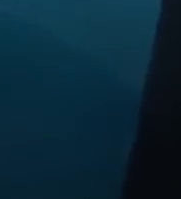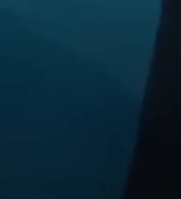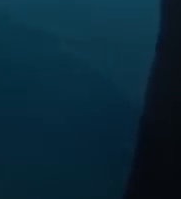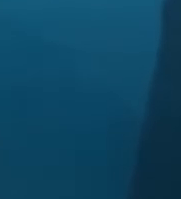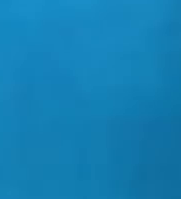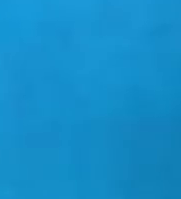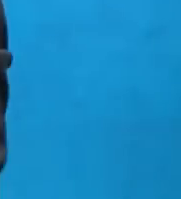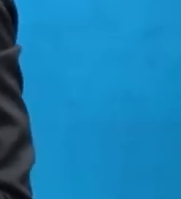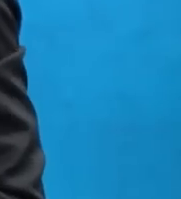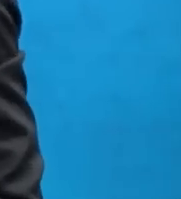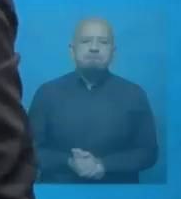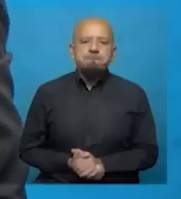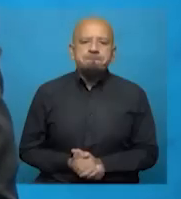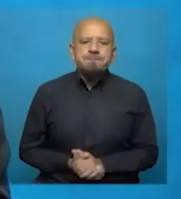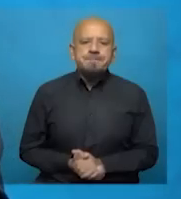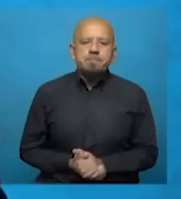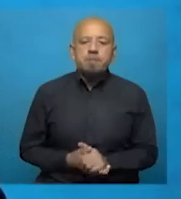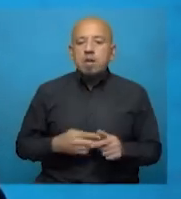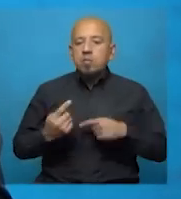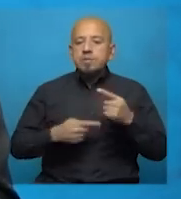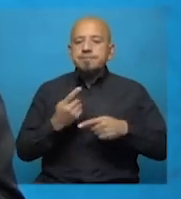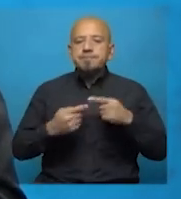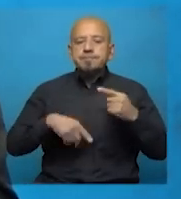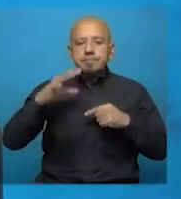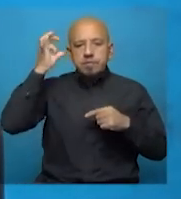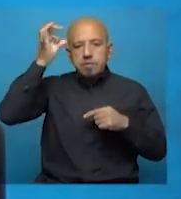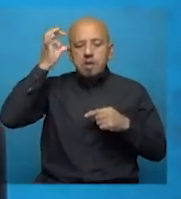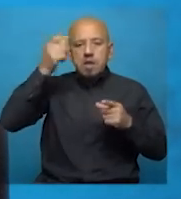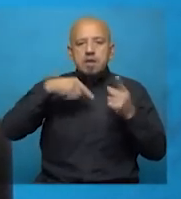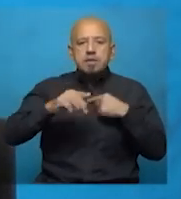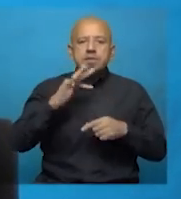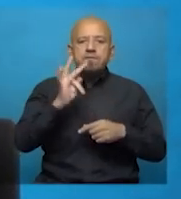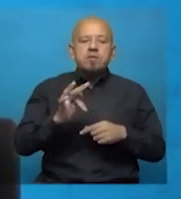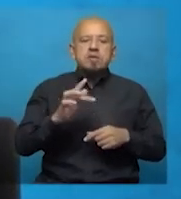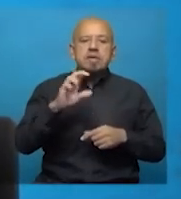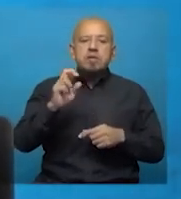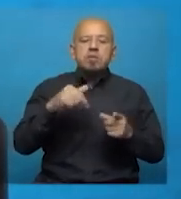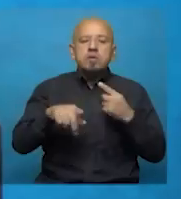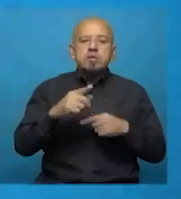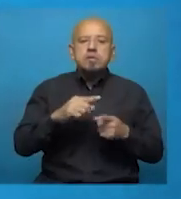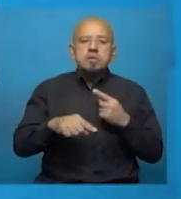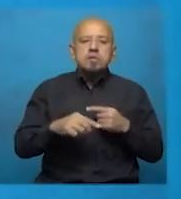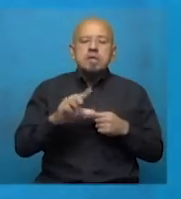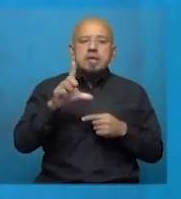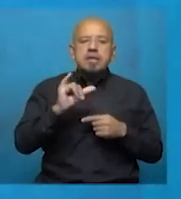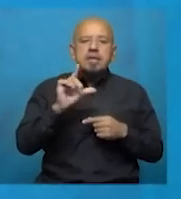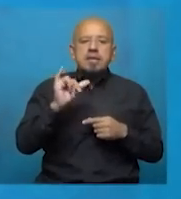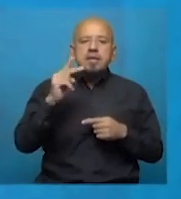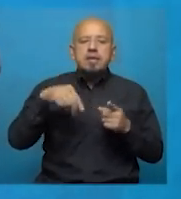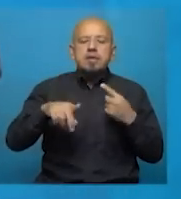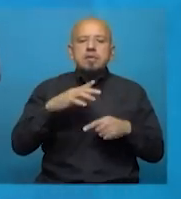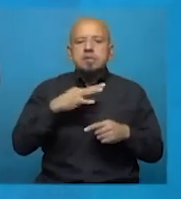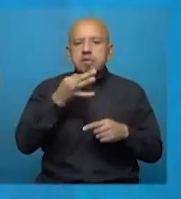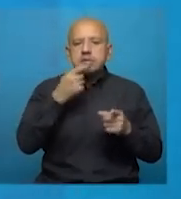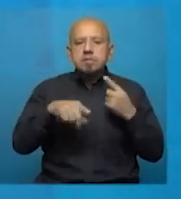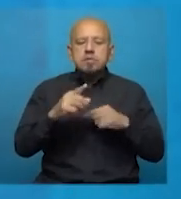Seguimos en vivo aquí en Lado B, en la pantalla de TV Ciudad, conversando con la senadora del Frente Amplio de Fuerza Renovadora, Liliam Kechichian. En el primer bloque hablábamos y veíamos también